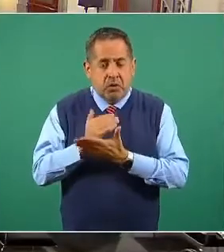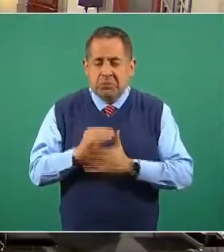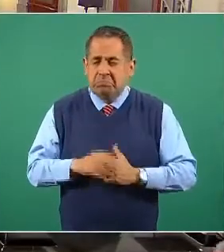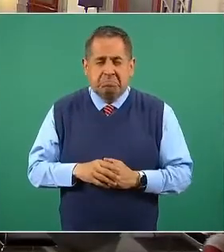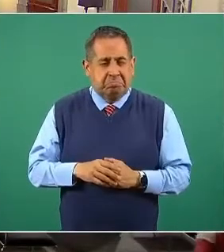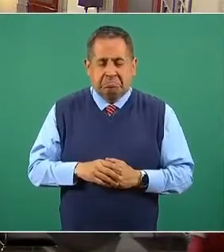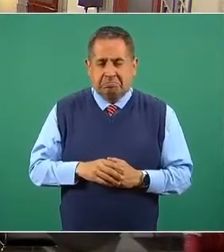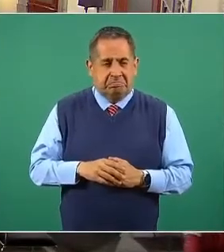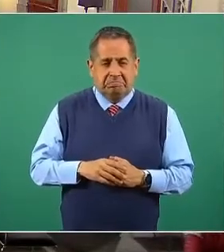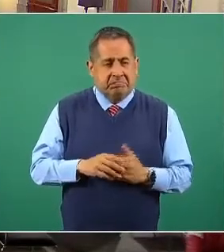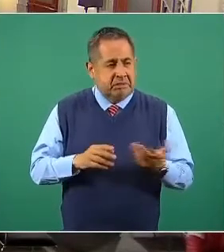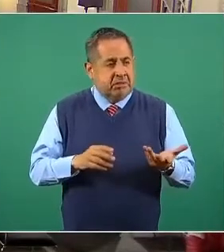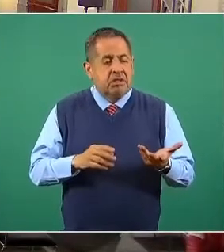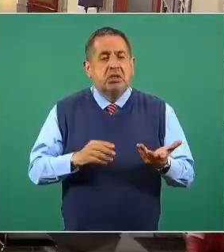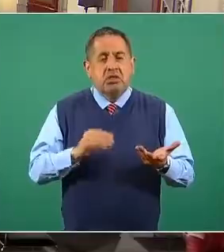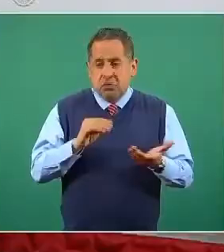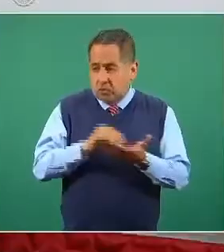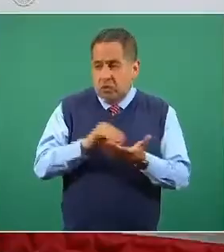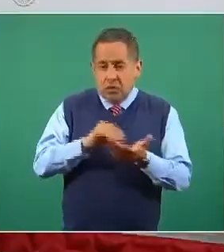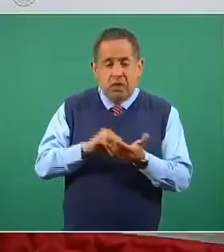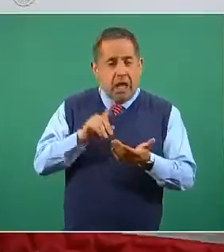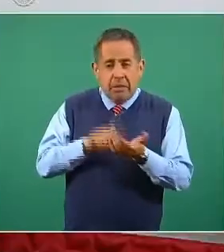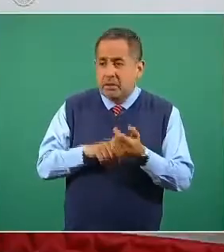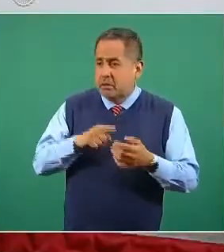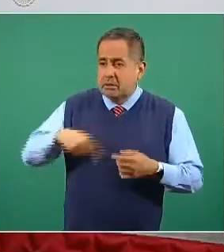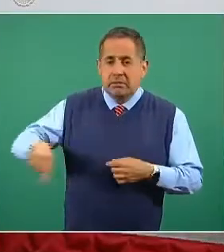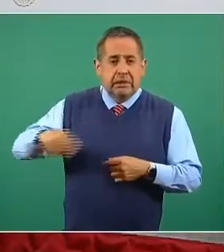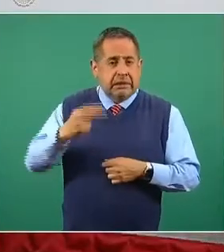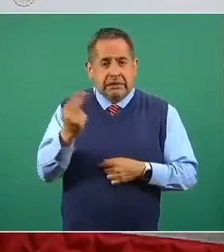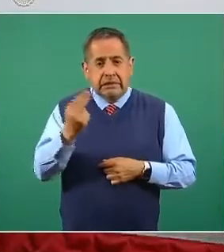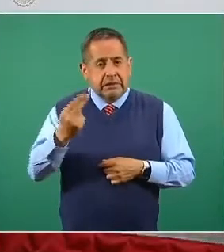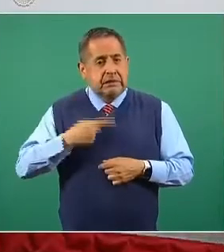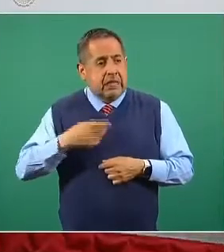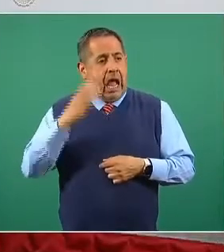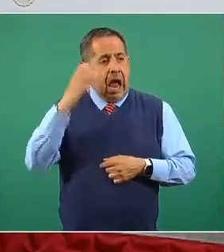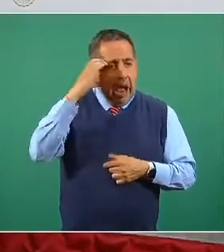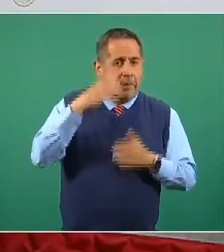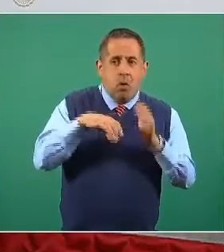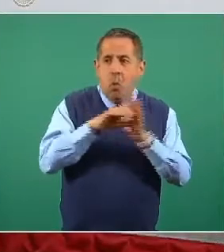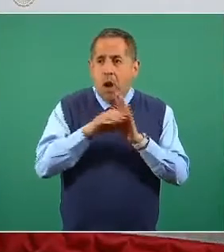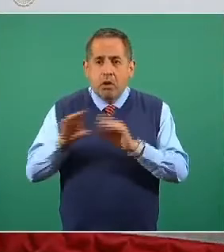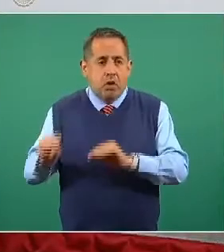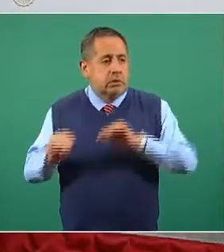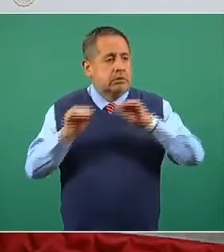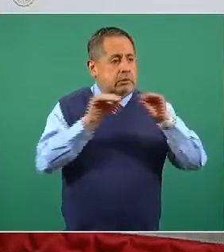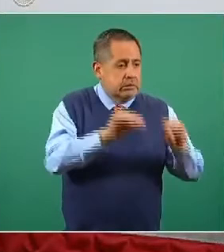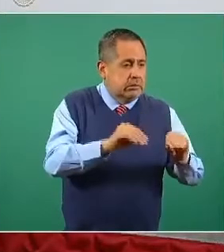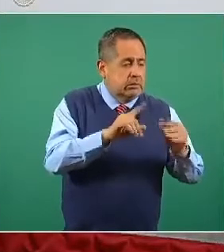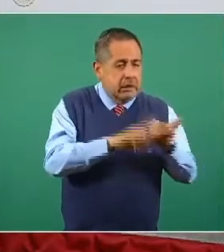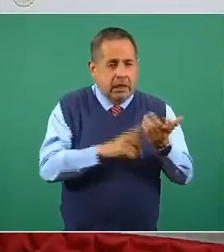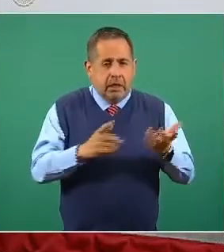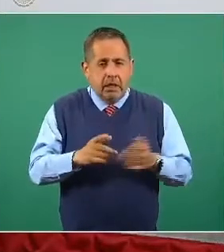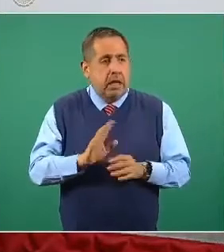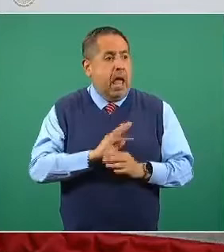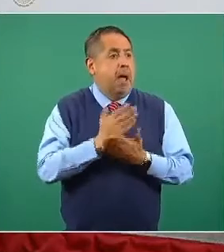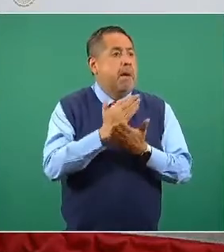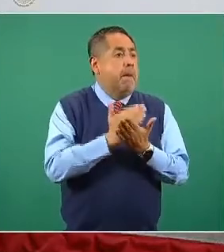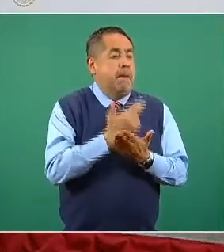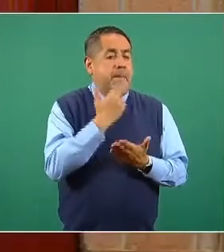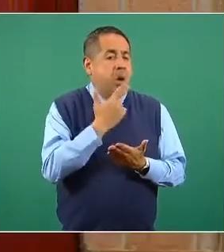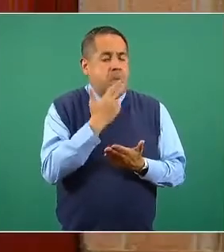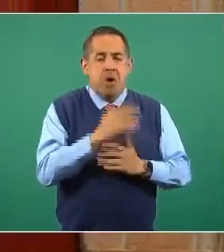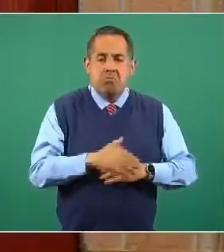la necesidad de personas que requieren de una cama de hospital o haya disminuido en un momento la cantidad de personas